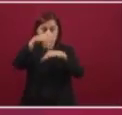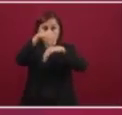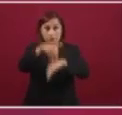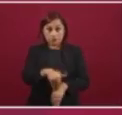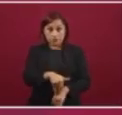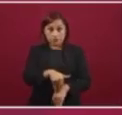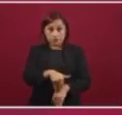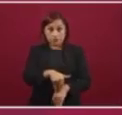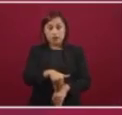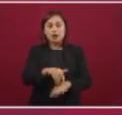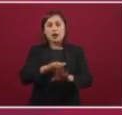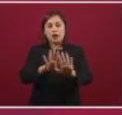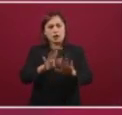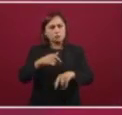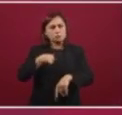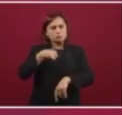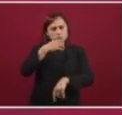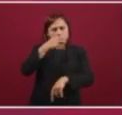ajusten